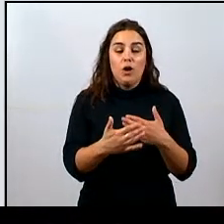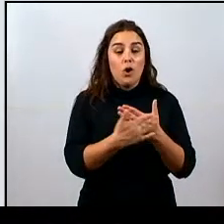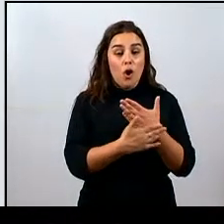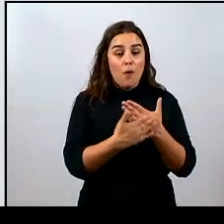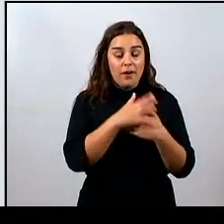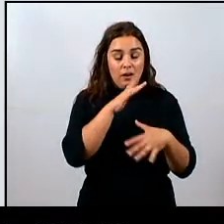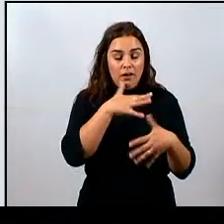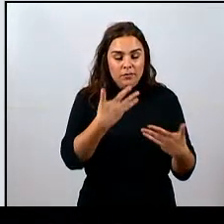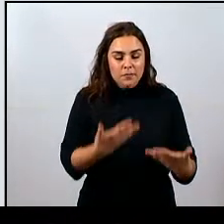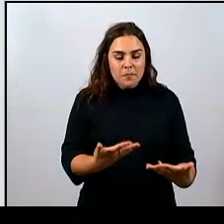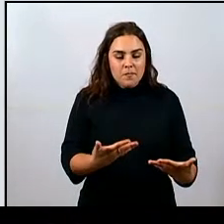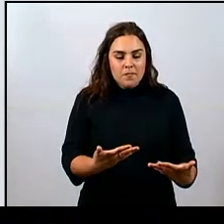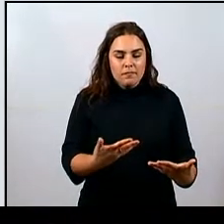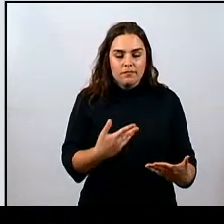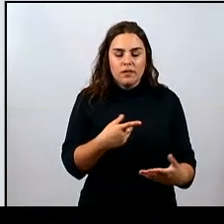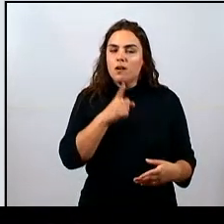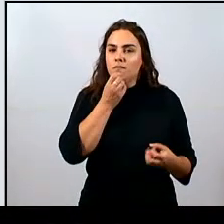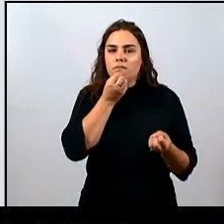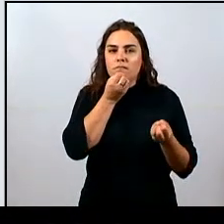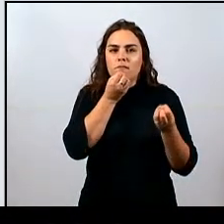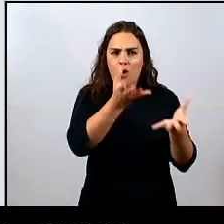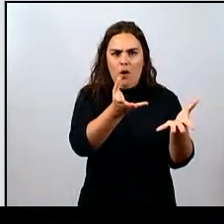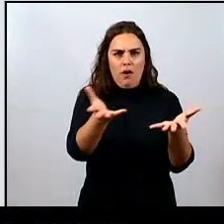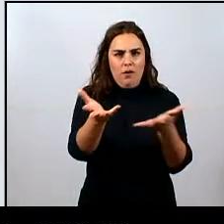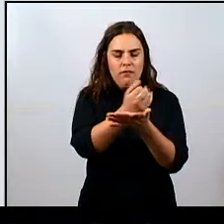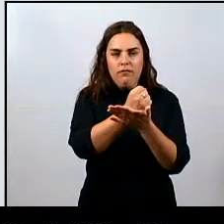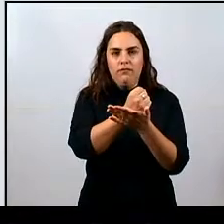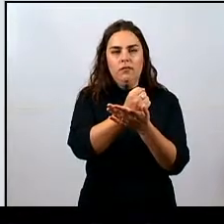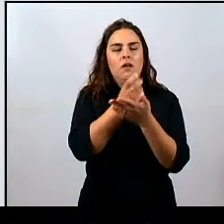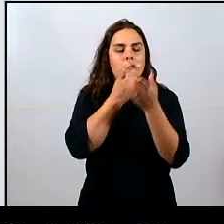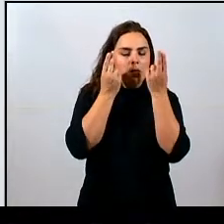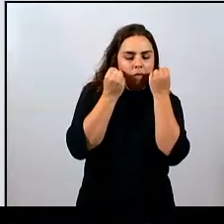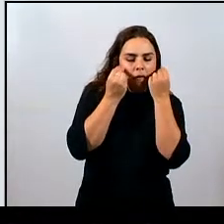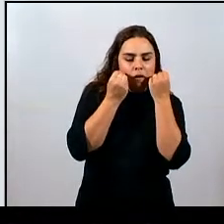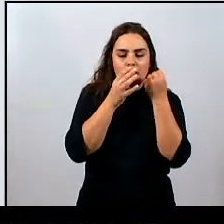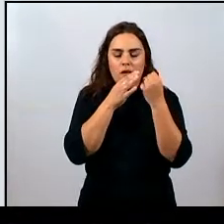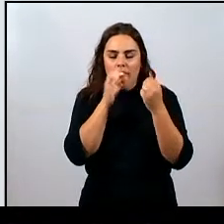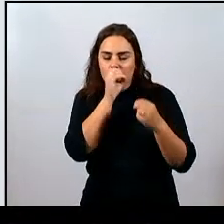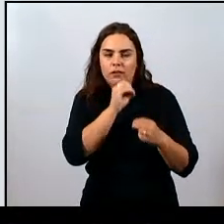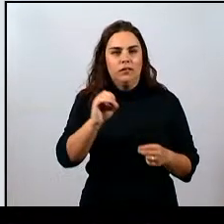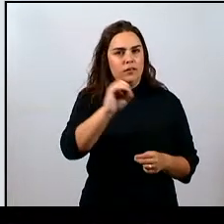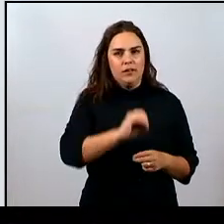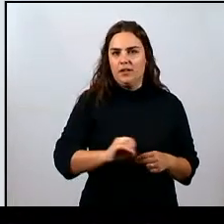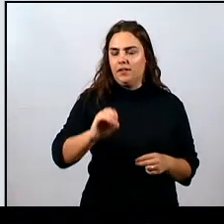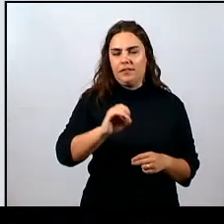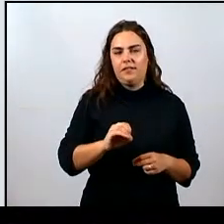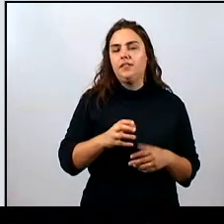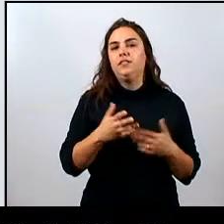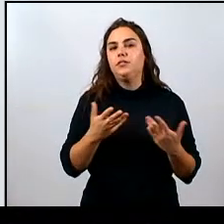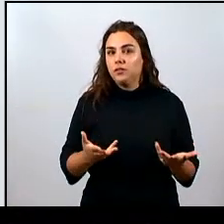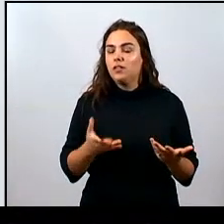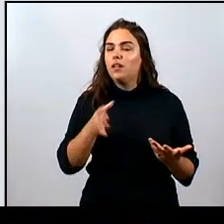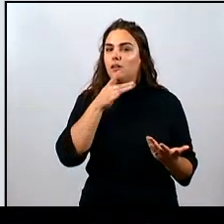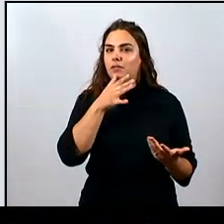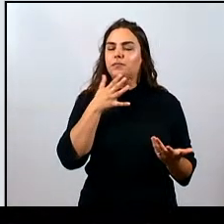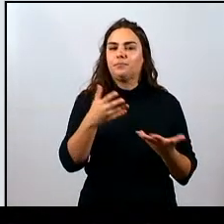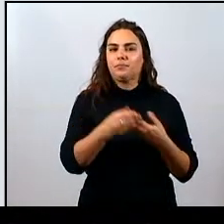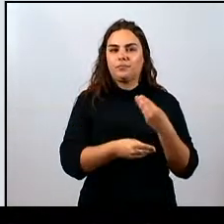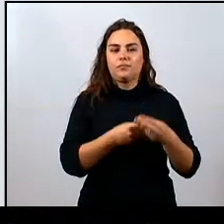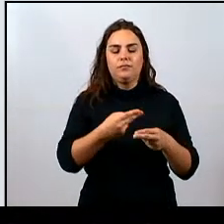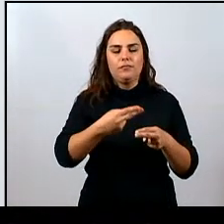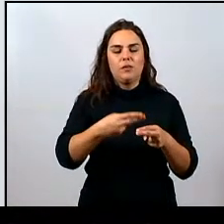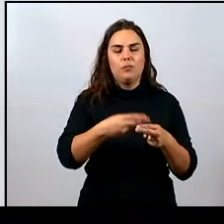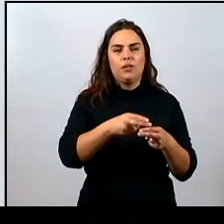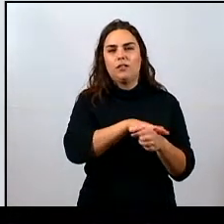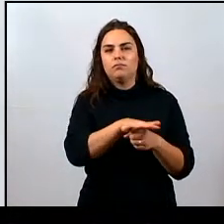hoy que no se calla ni se va a callar, que no se conforma ni lo va a hacer y que está aplicando políticas